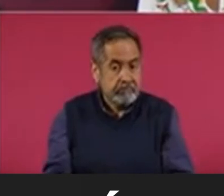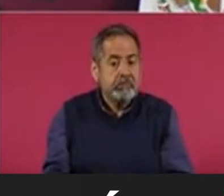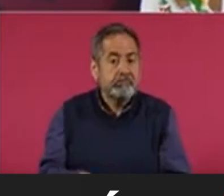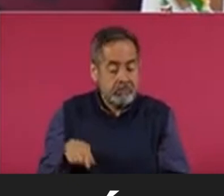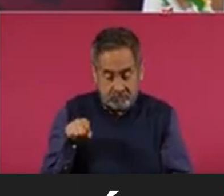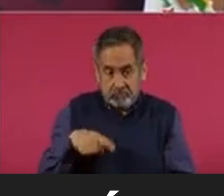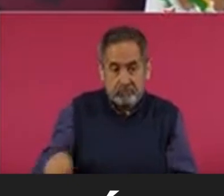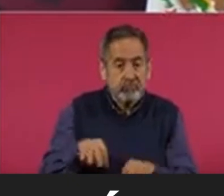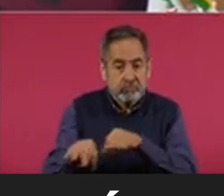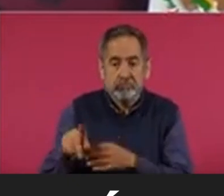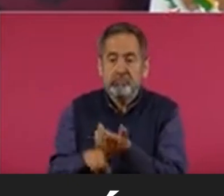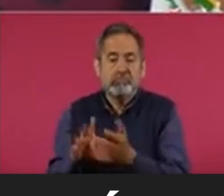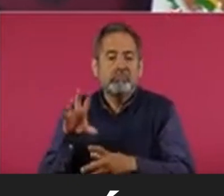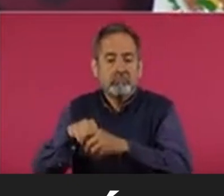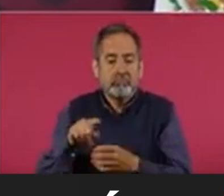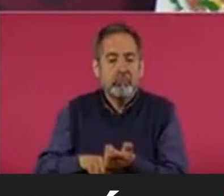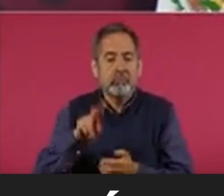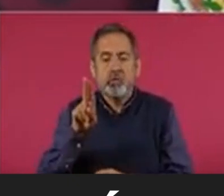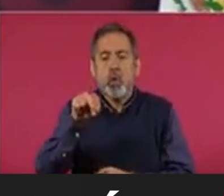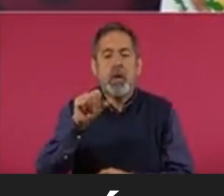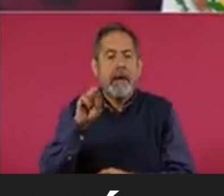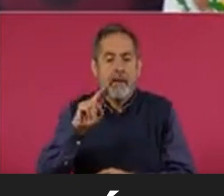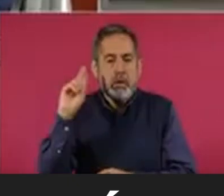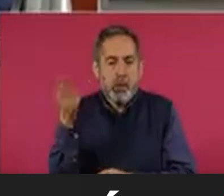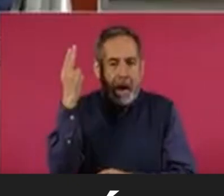trabajaban en la UNAM